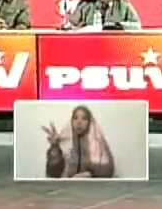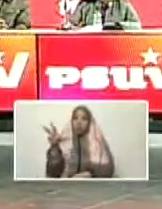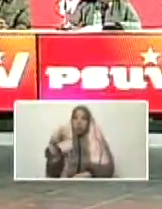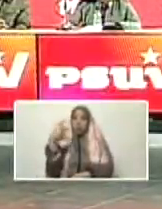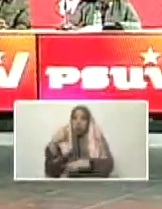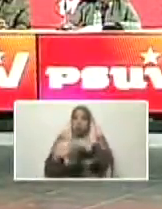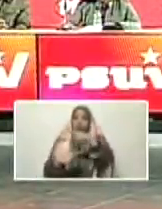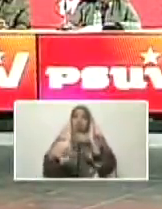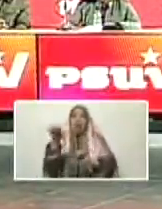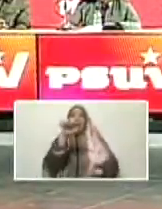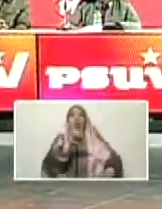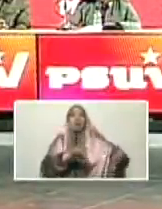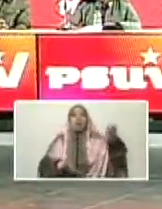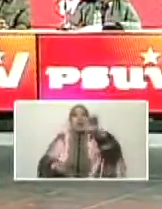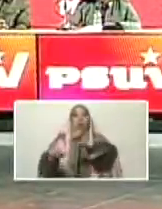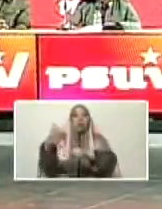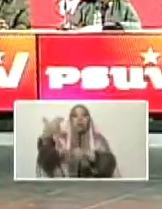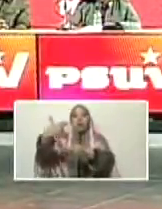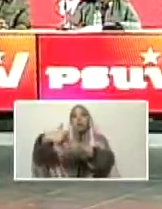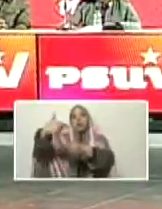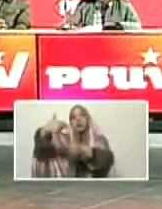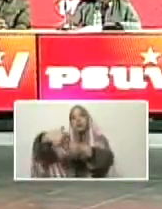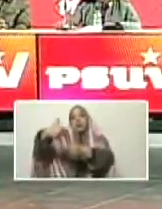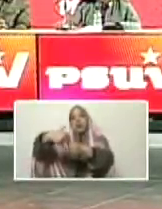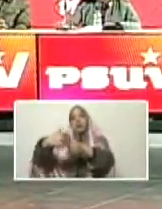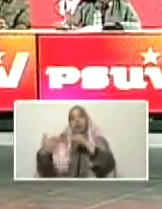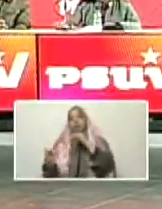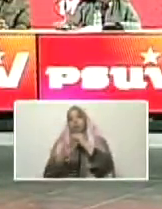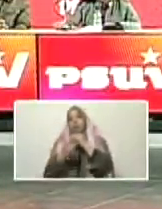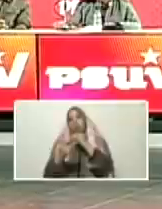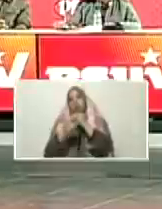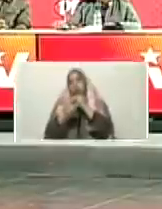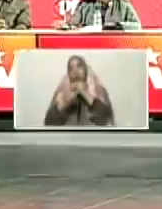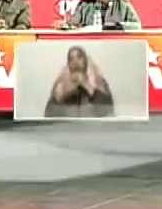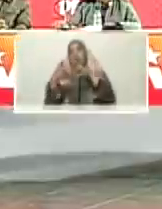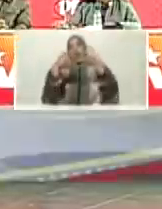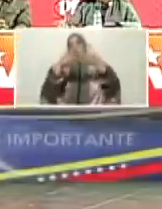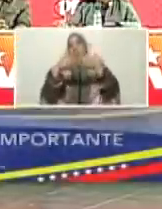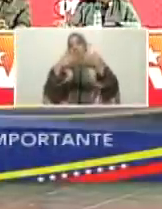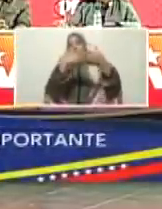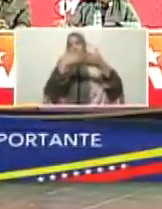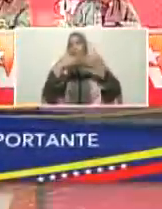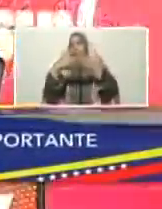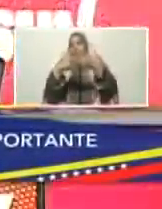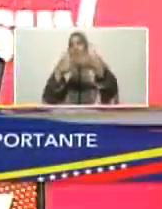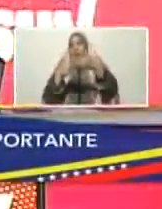petroquímica todas son tecnología dependiente de eeuu